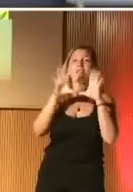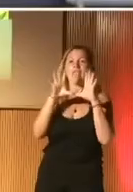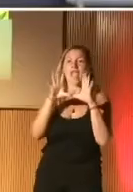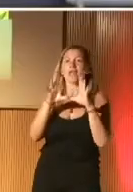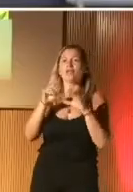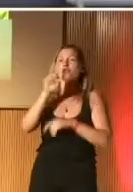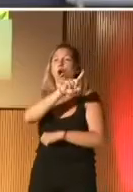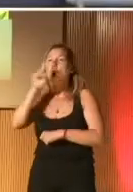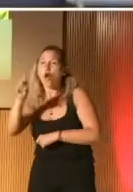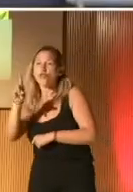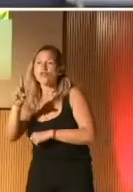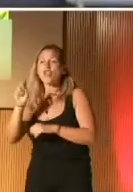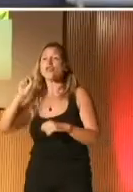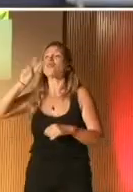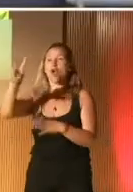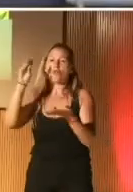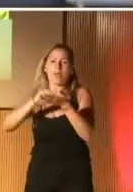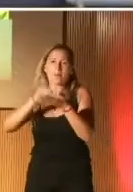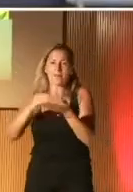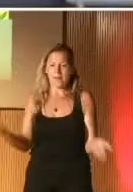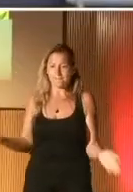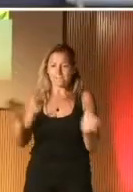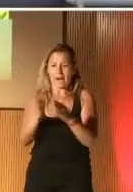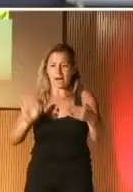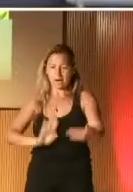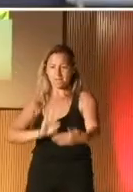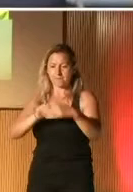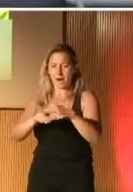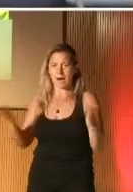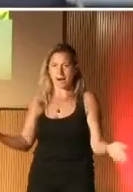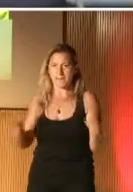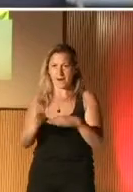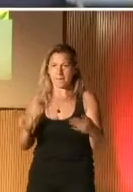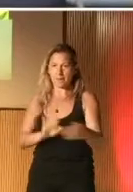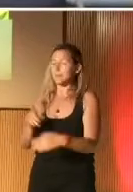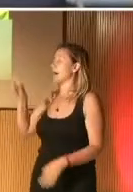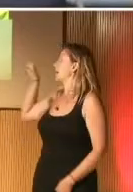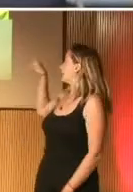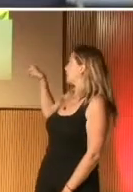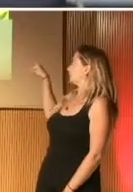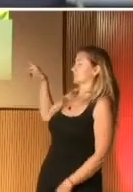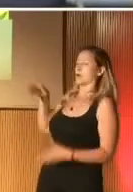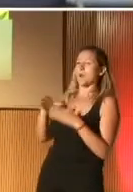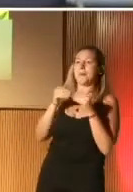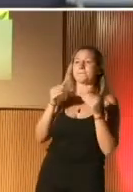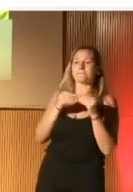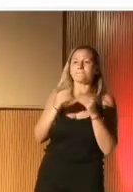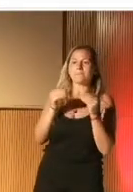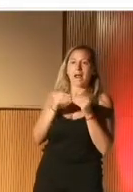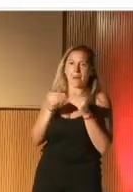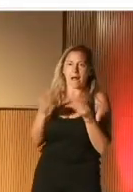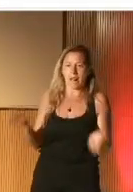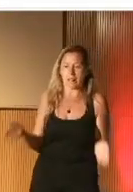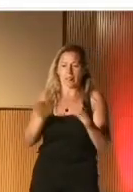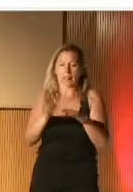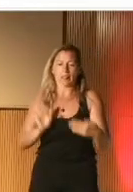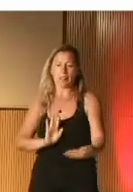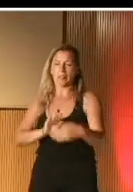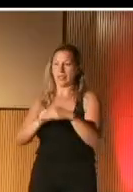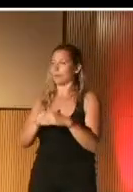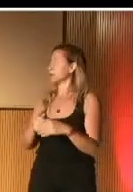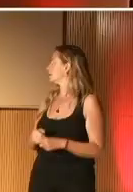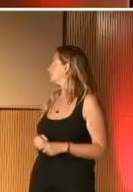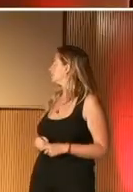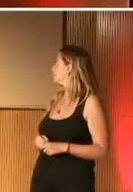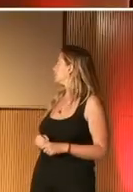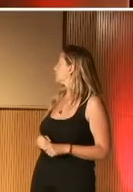12 veces. Por cierto, aquí la tenéis con su papel dobladito y su libro Guinness. Bueno, me voy a saltar